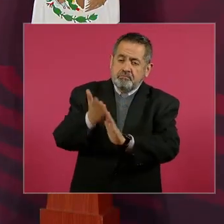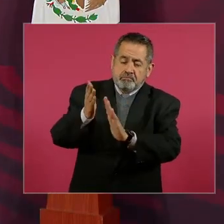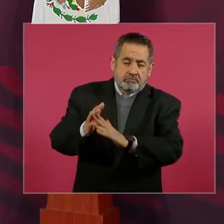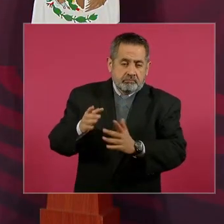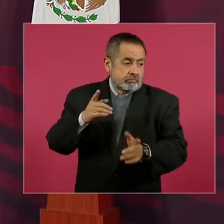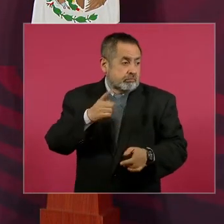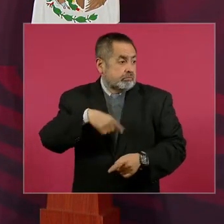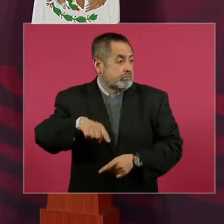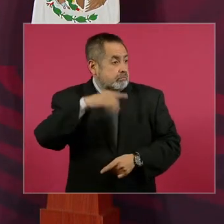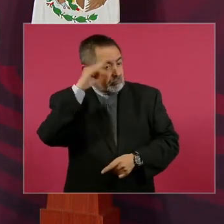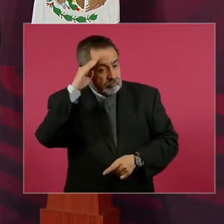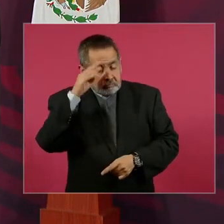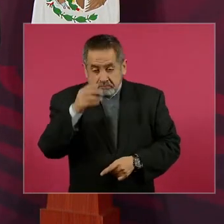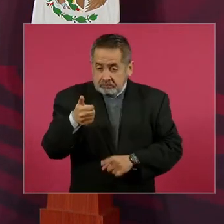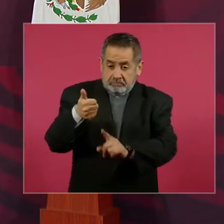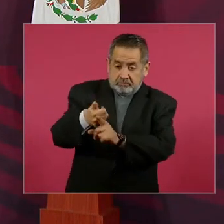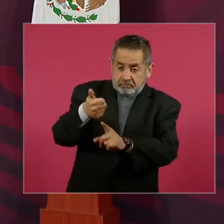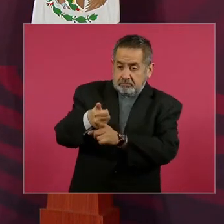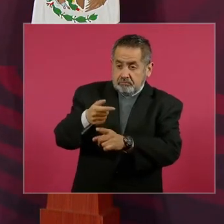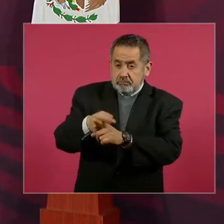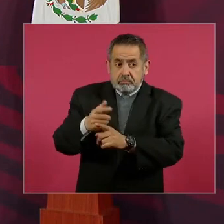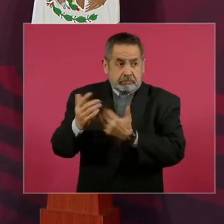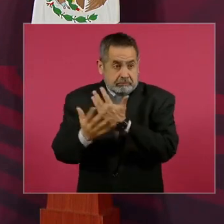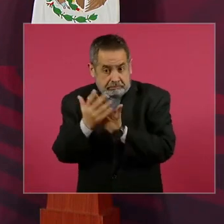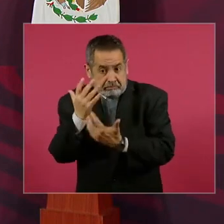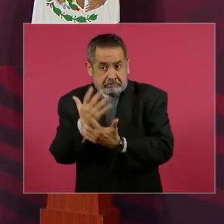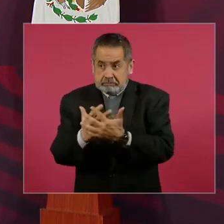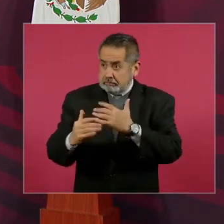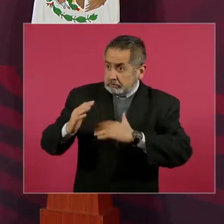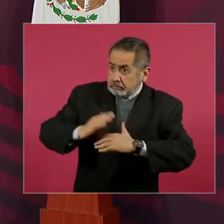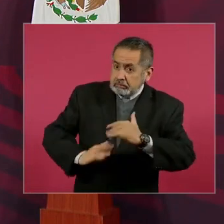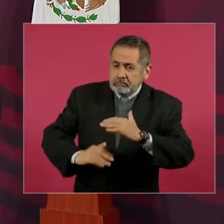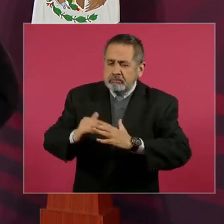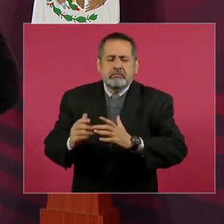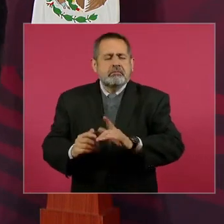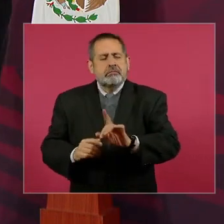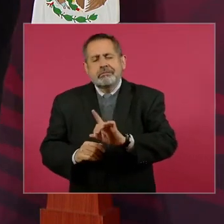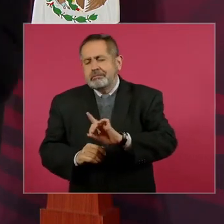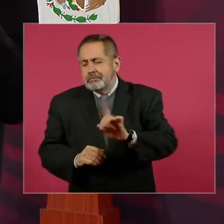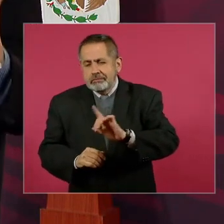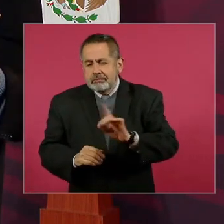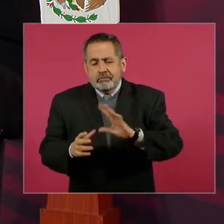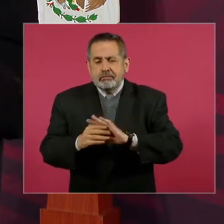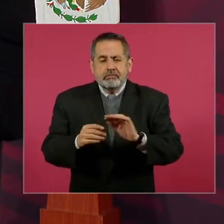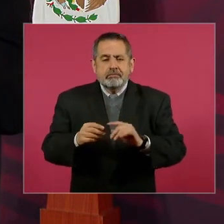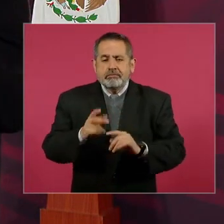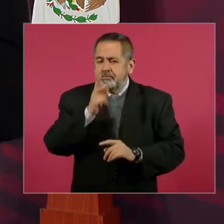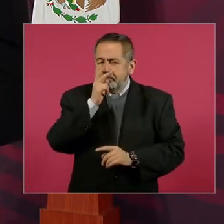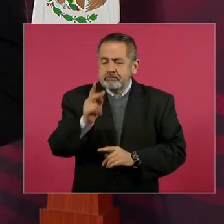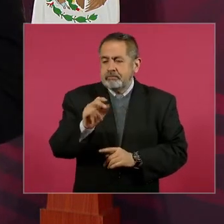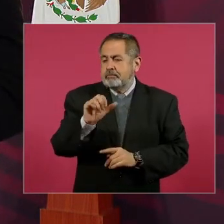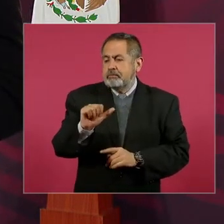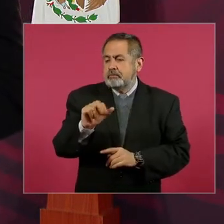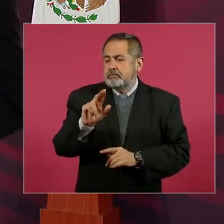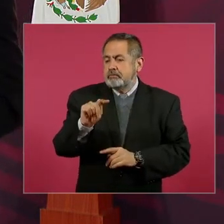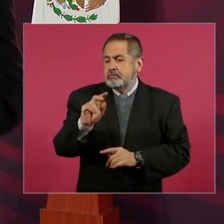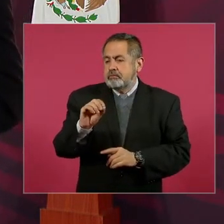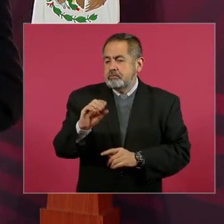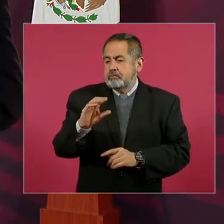construcción, rehabilitación o ampliación de vivienda, y la autoconstrucción